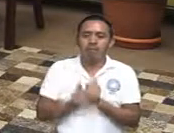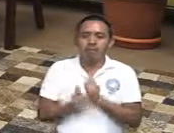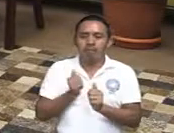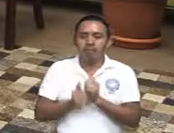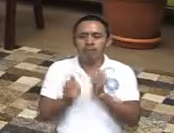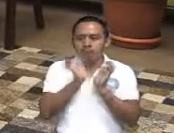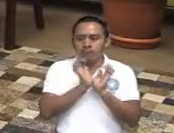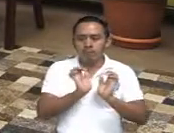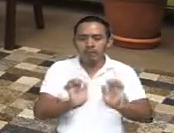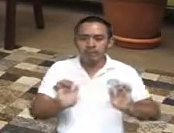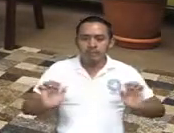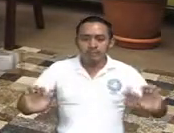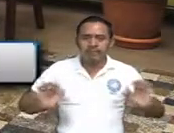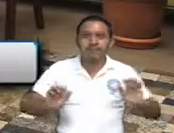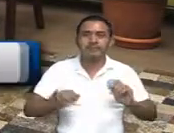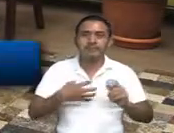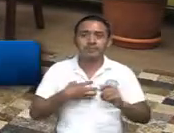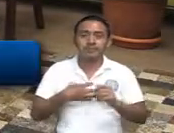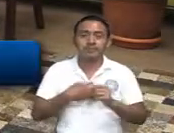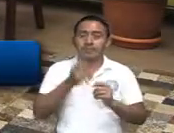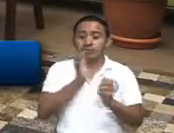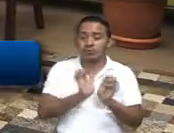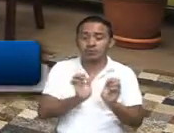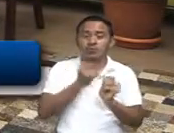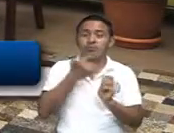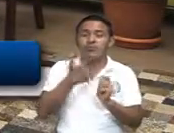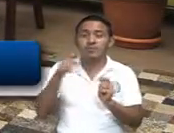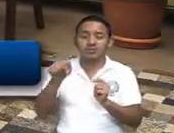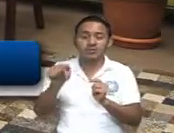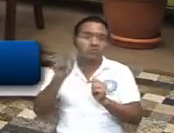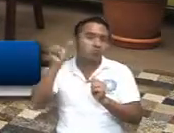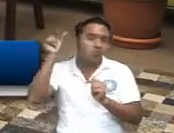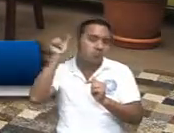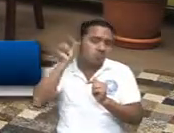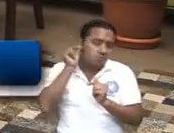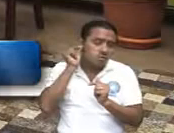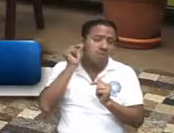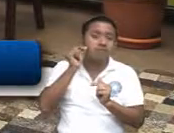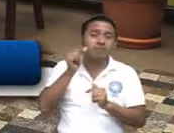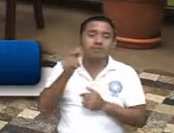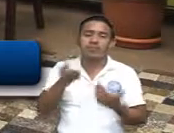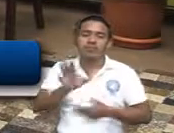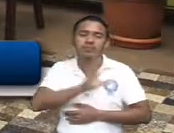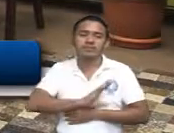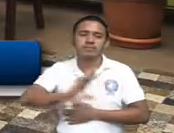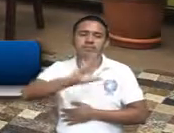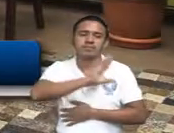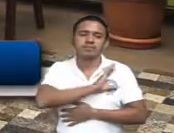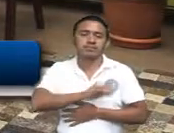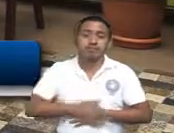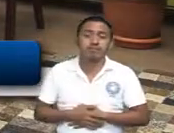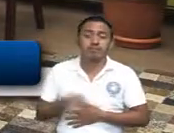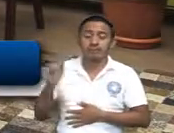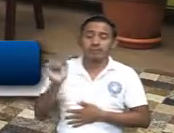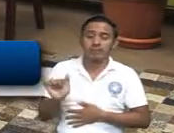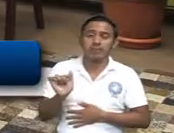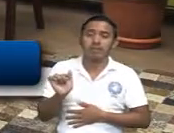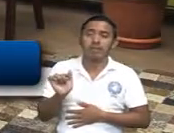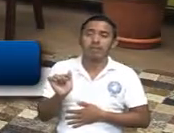verdad de su oído medio y tiene su característica que es un poco más